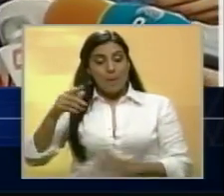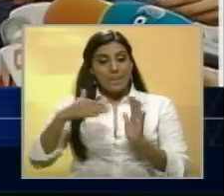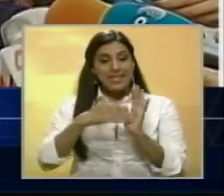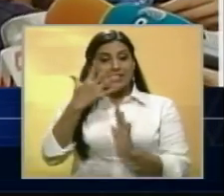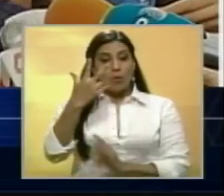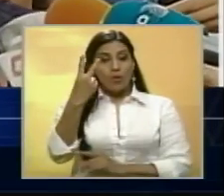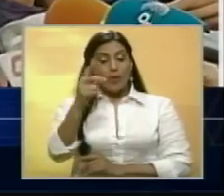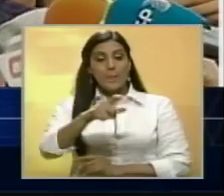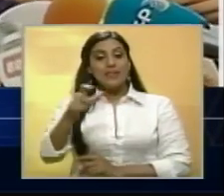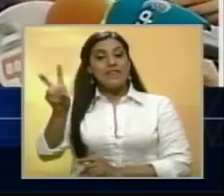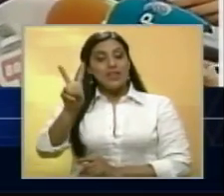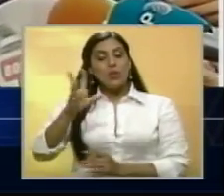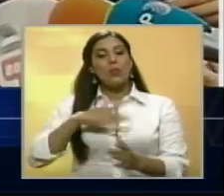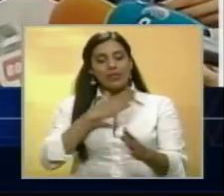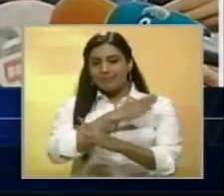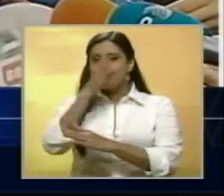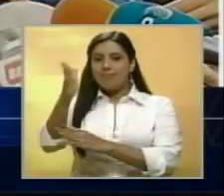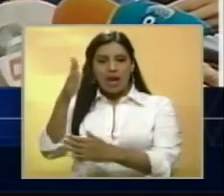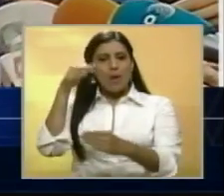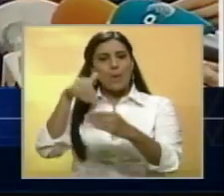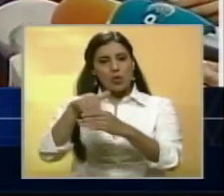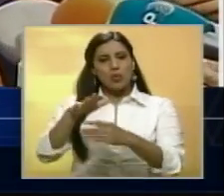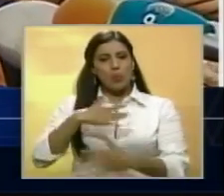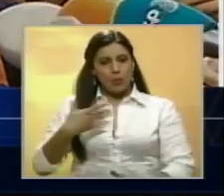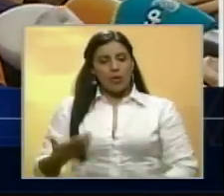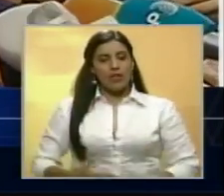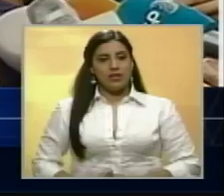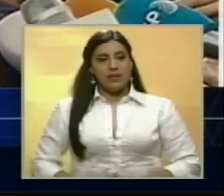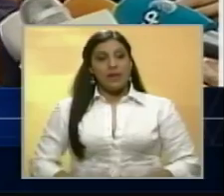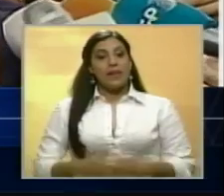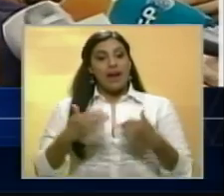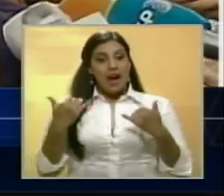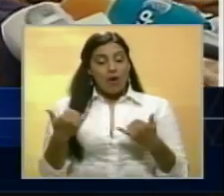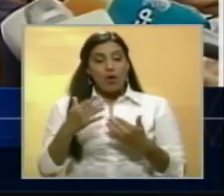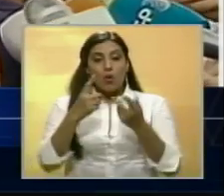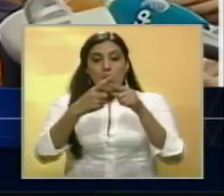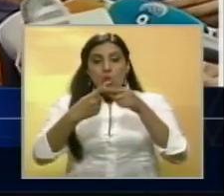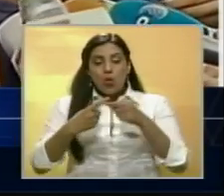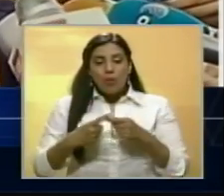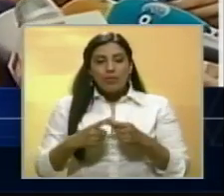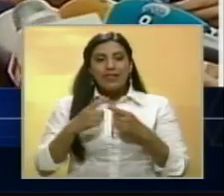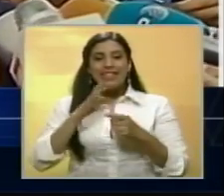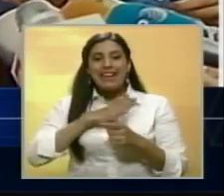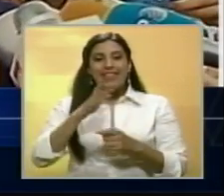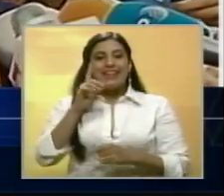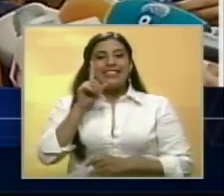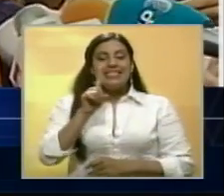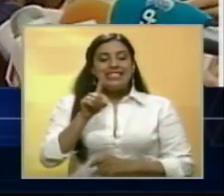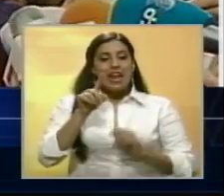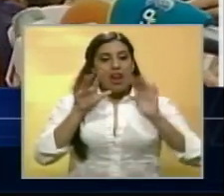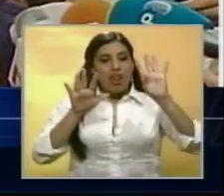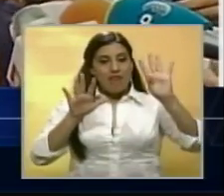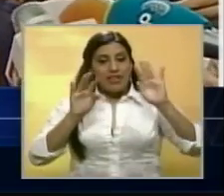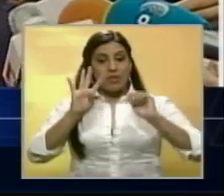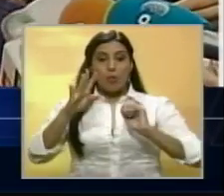1.352.052 venezolanos pueden ir a validar su firma. Estamos hablando que el número requerido es de